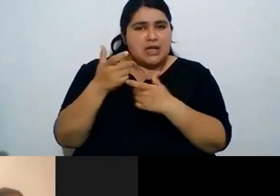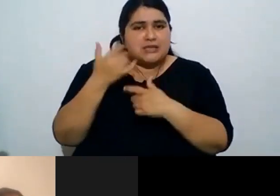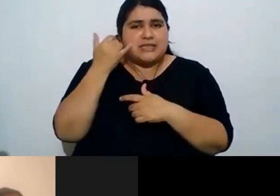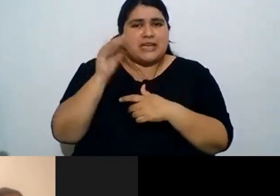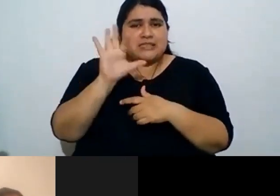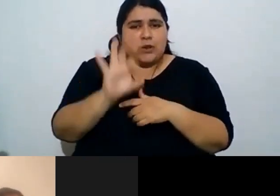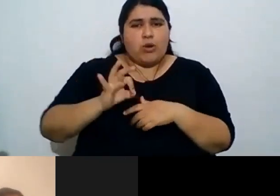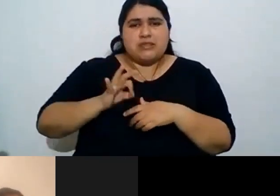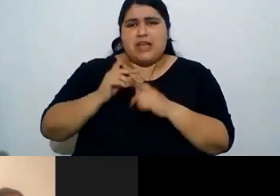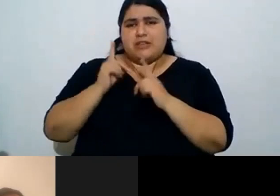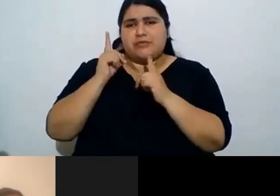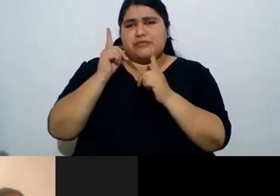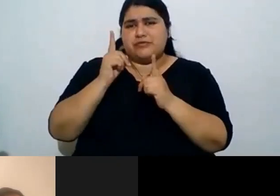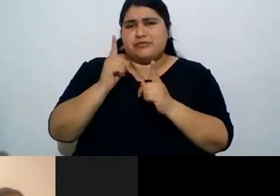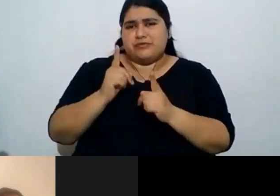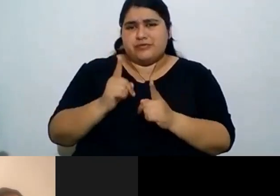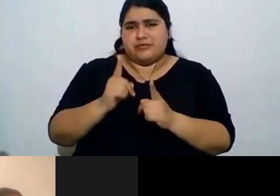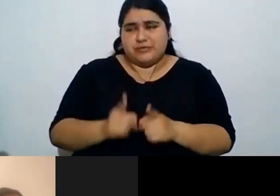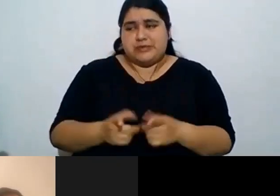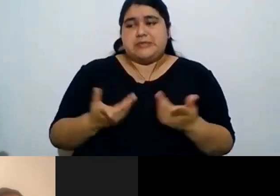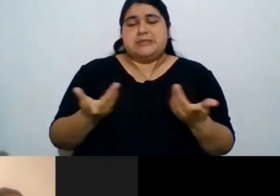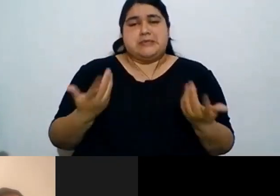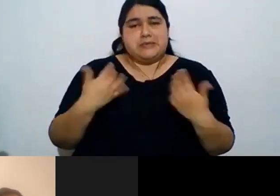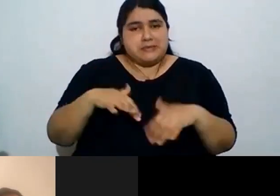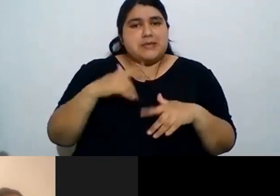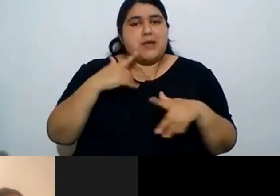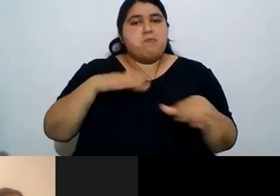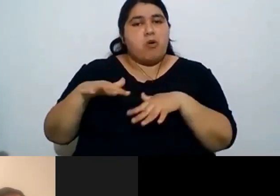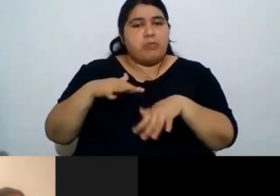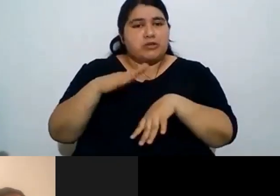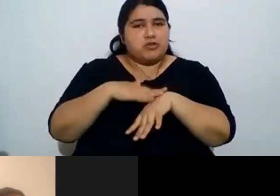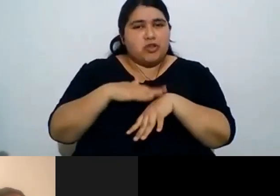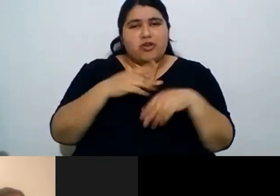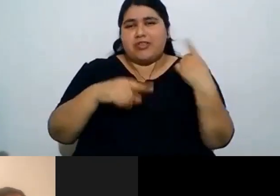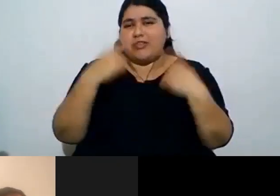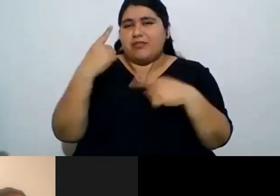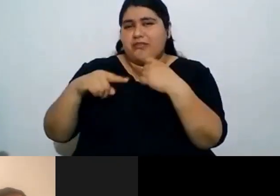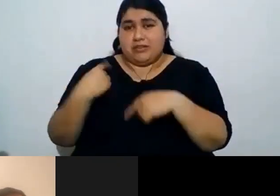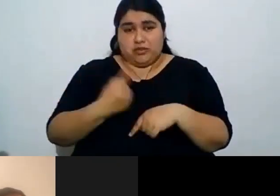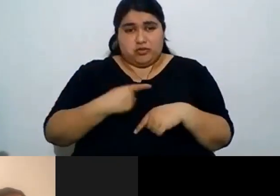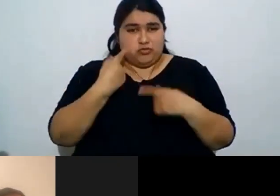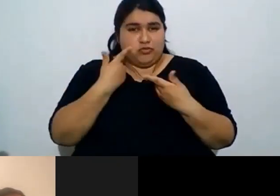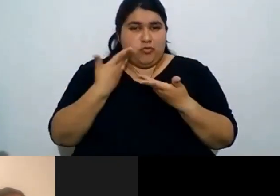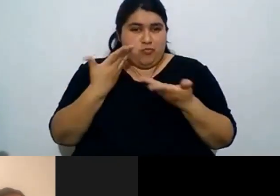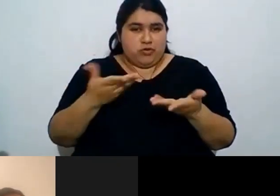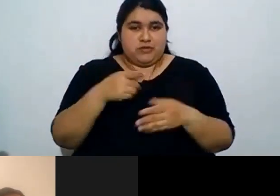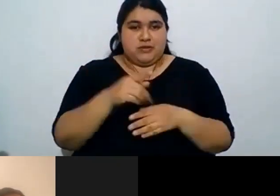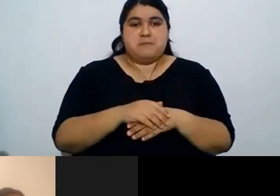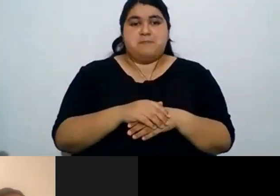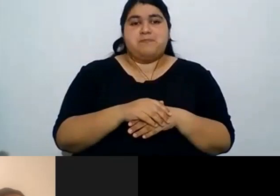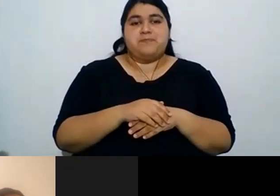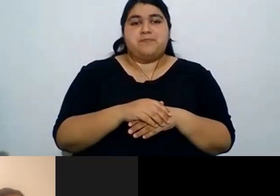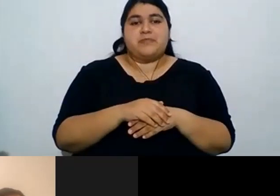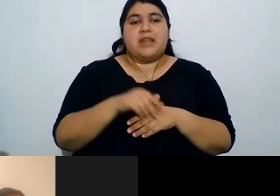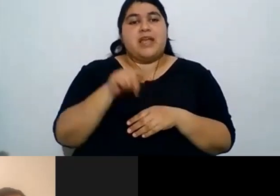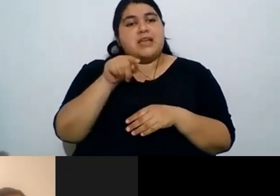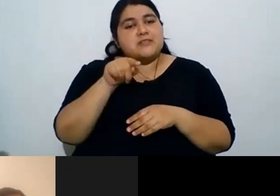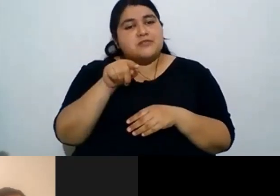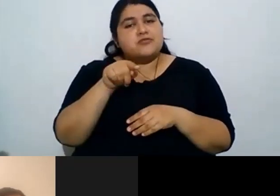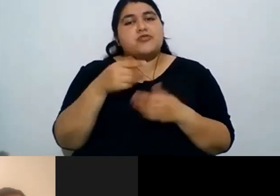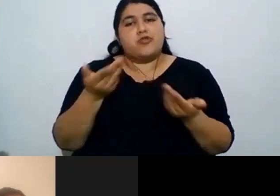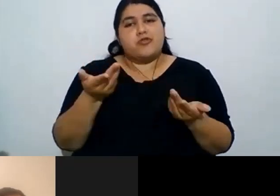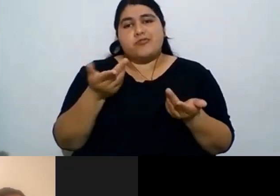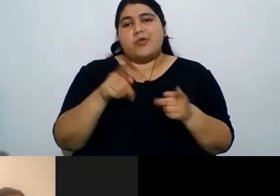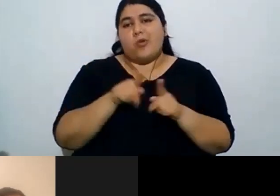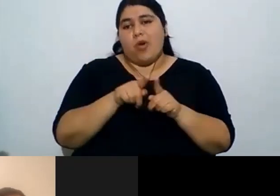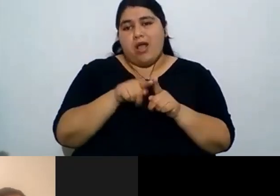años y que ha tenido distintos momentos que aquí se los mostraré. Y eso ha permitido